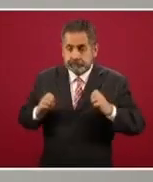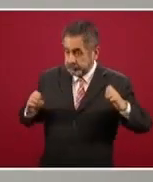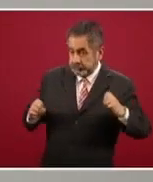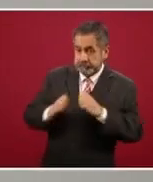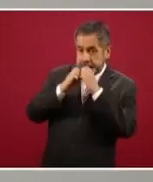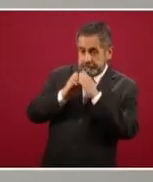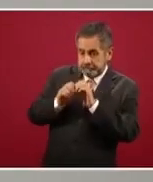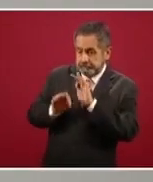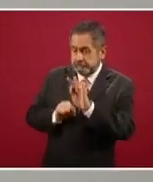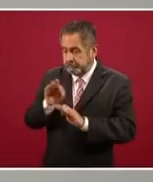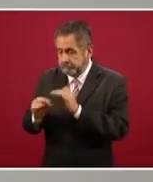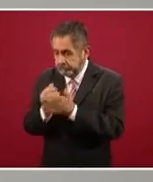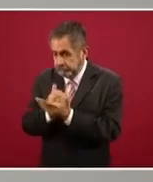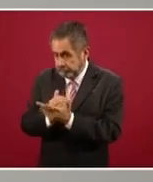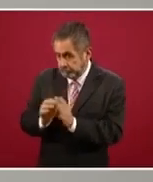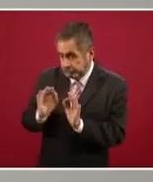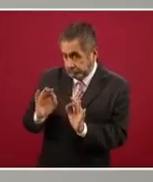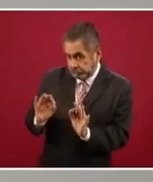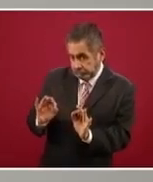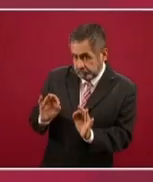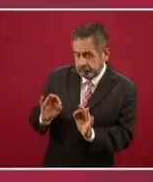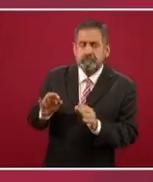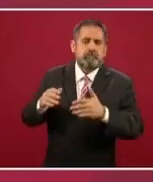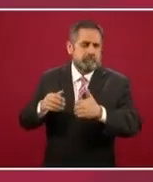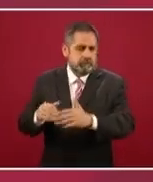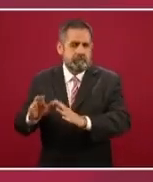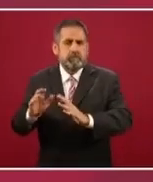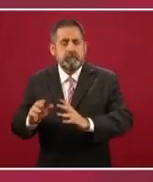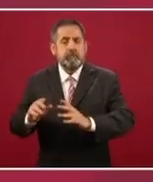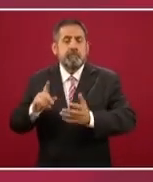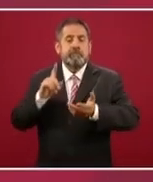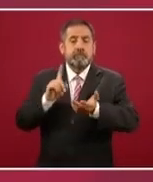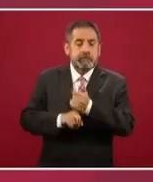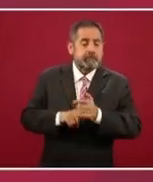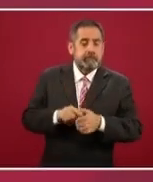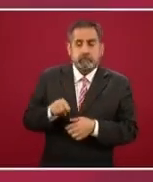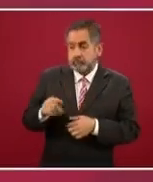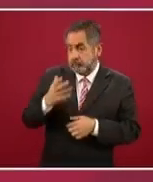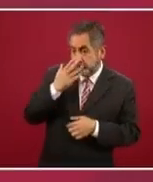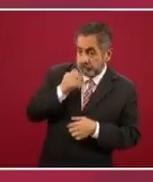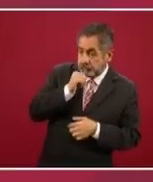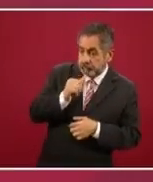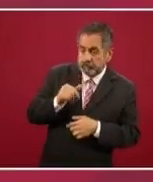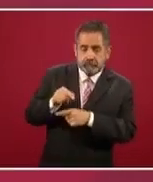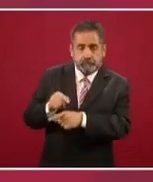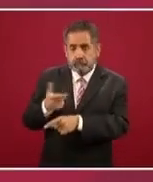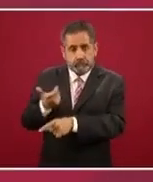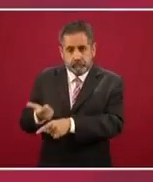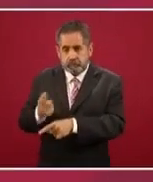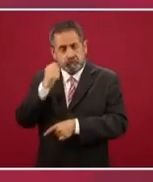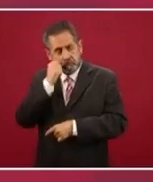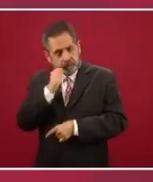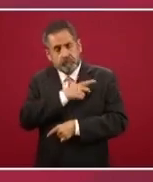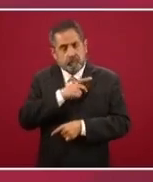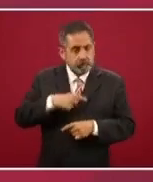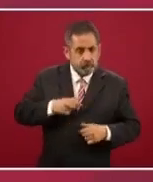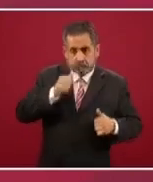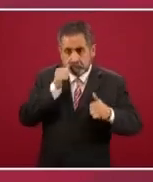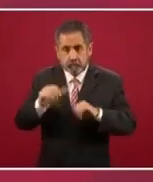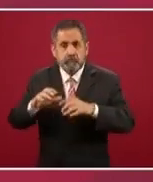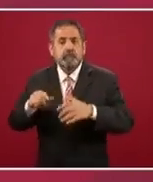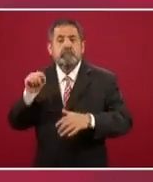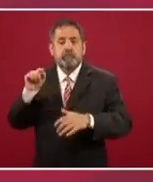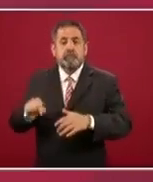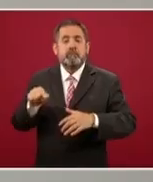los pacientes que pudieran estar en una condición crítica. Si no tienen las condiciones económicas o de aseguramiento para